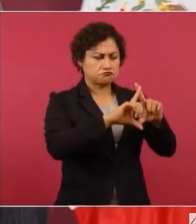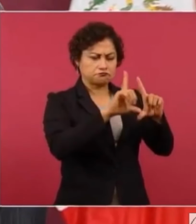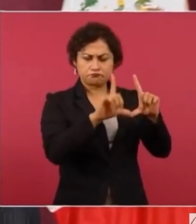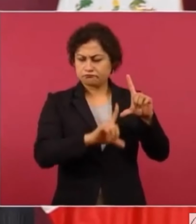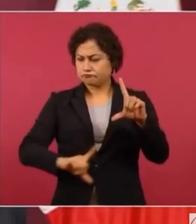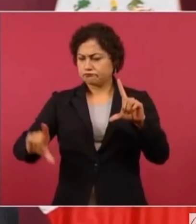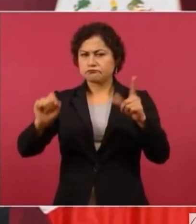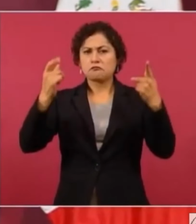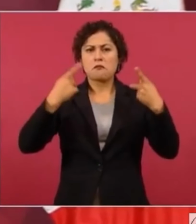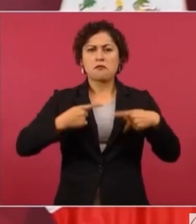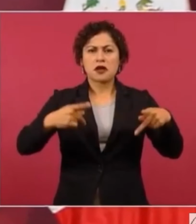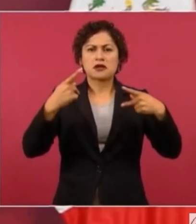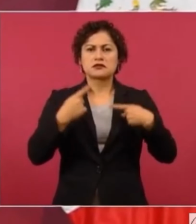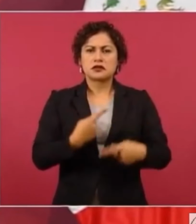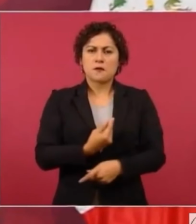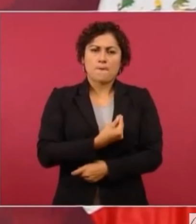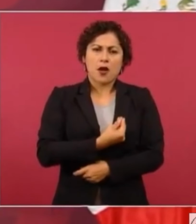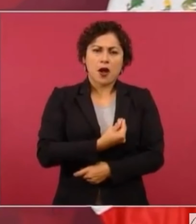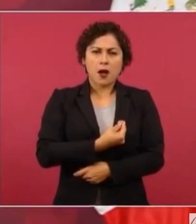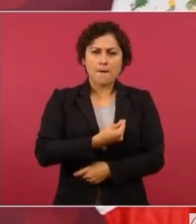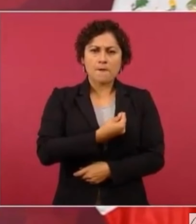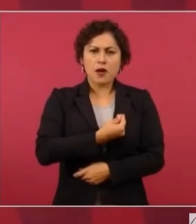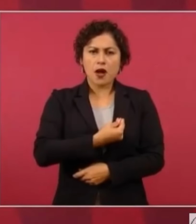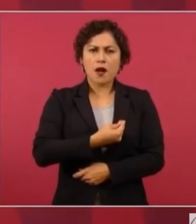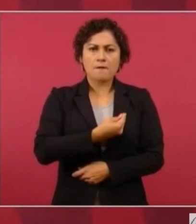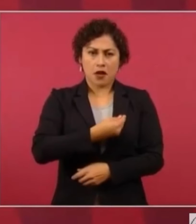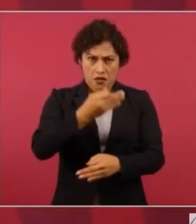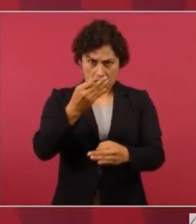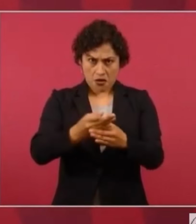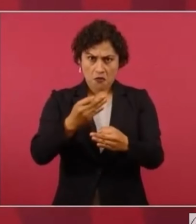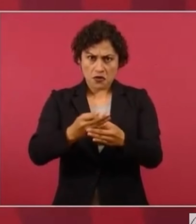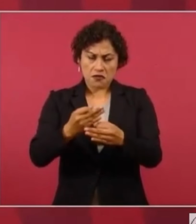toda una campaña de desprestigio